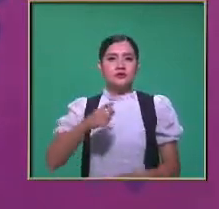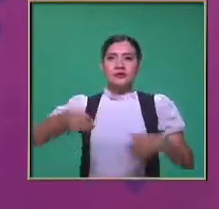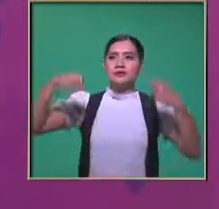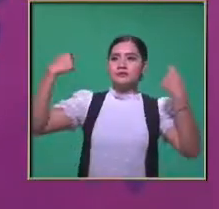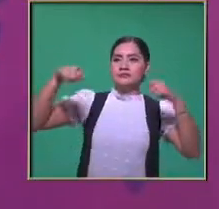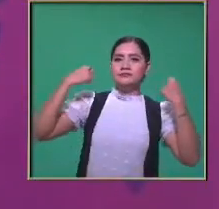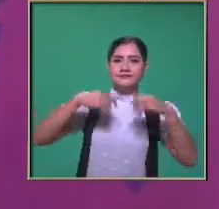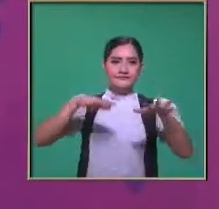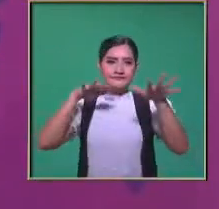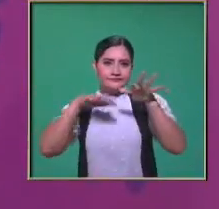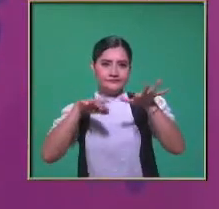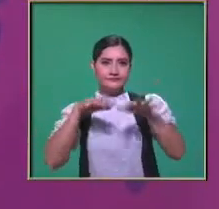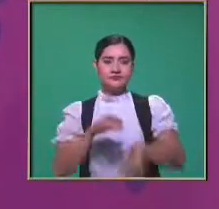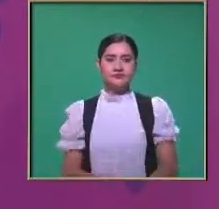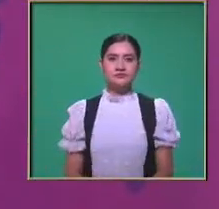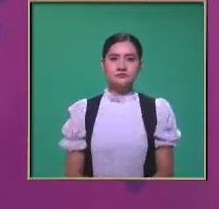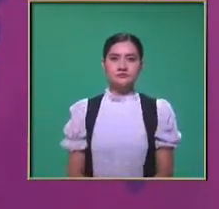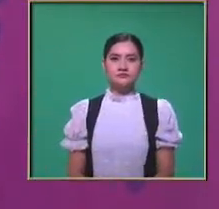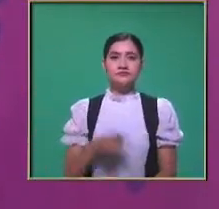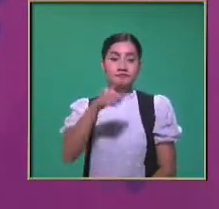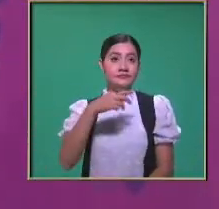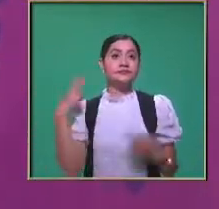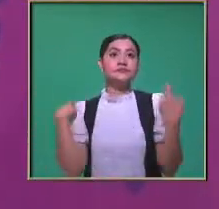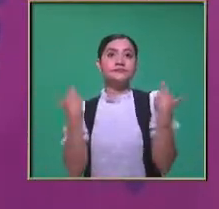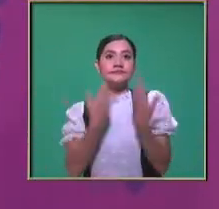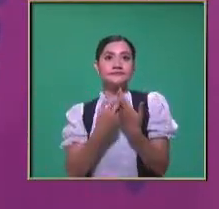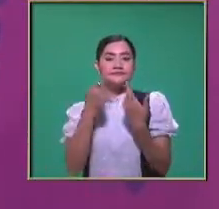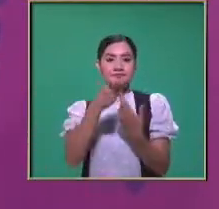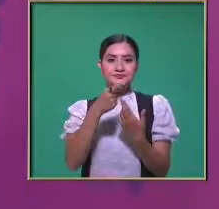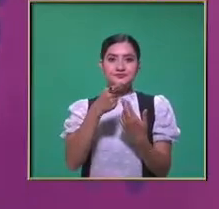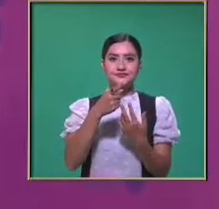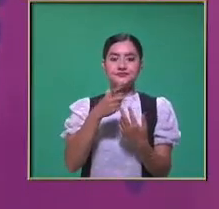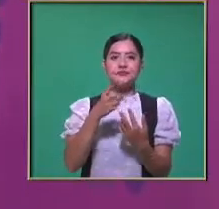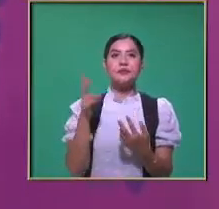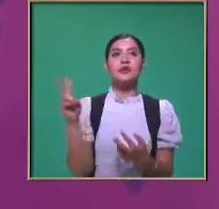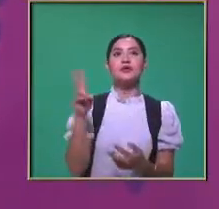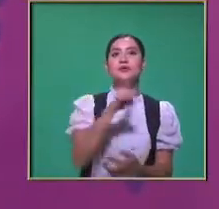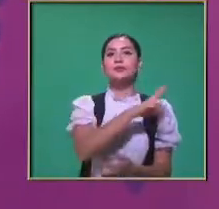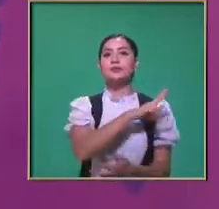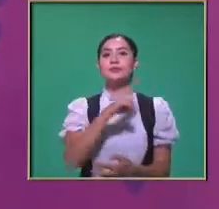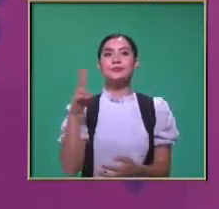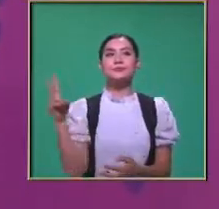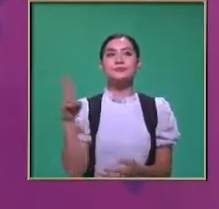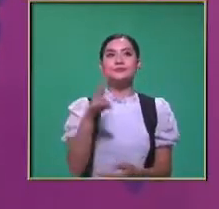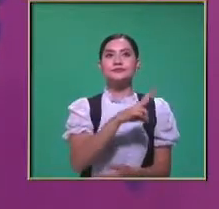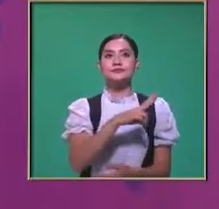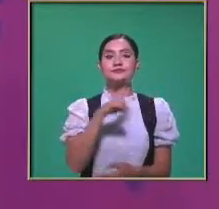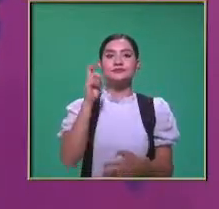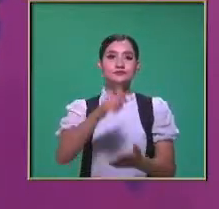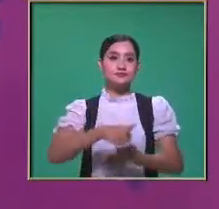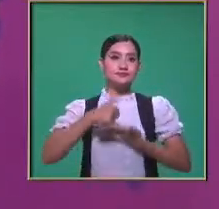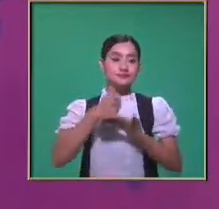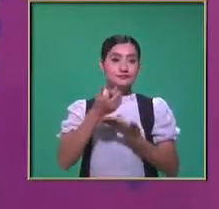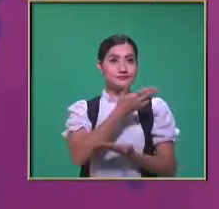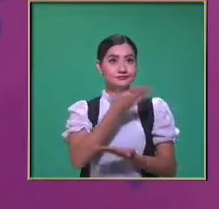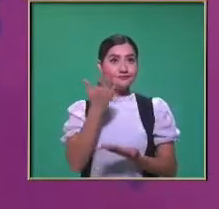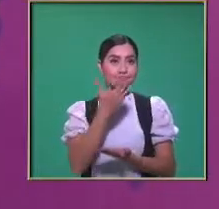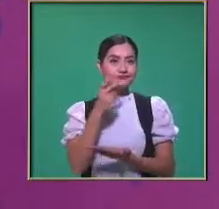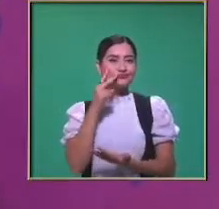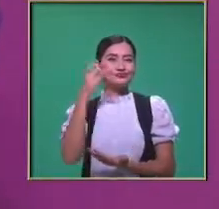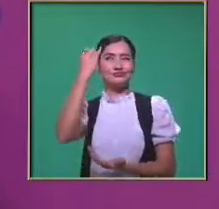manipular. Nosotros aquí trajimos un ventilador que nos va a ayudar a hacer el efecto